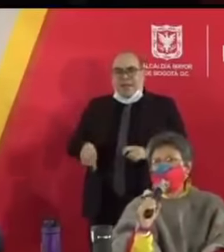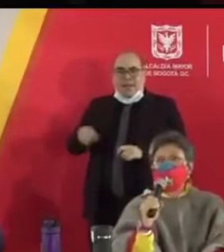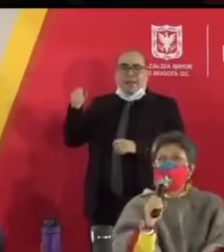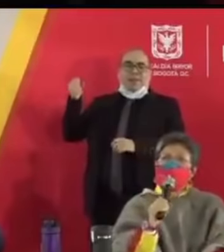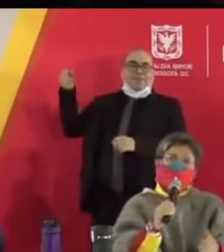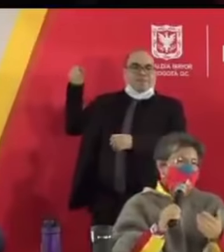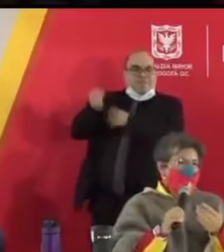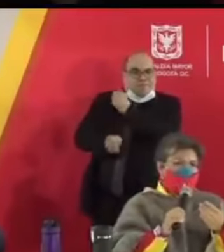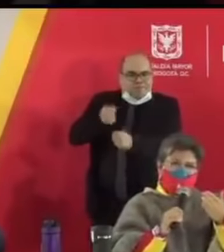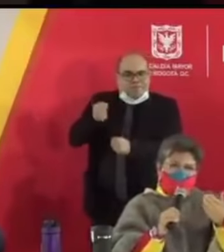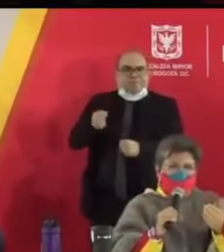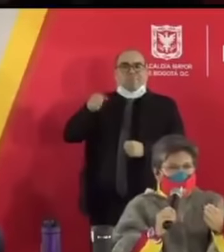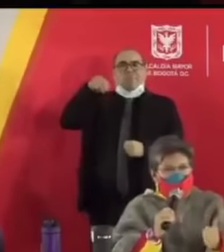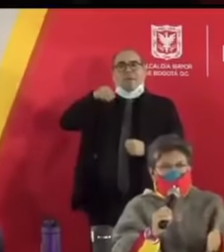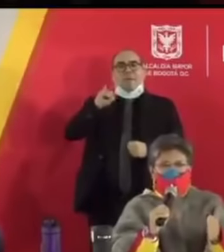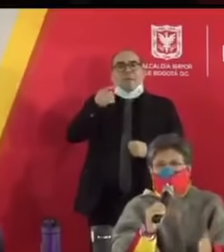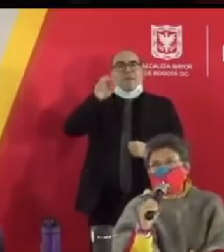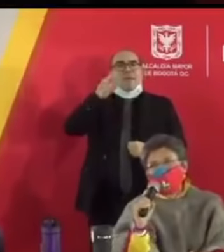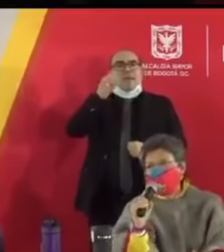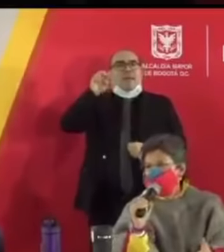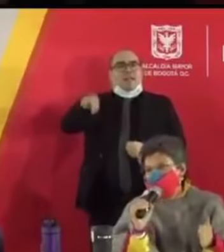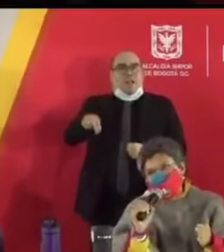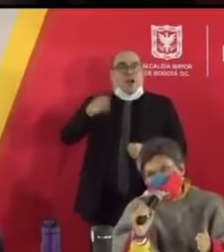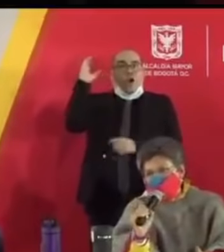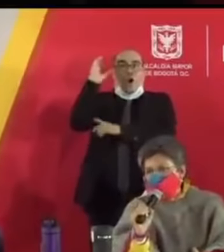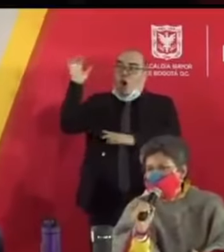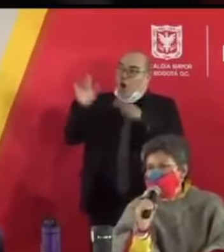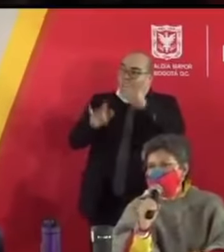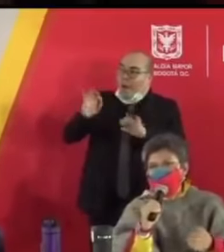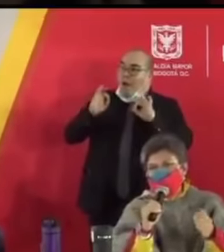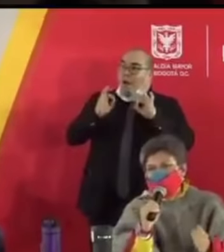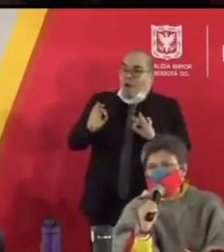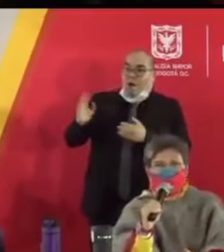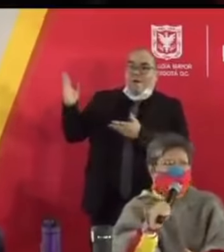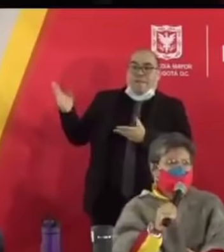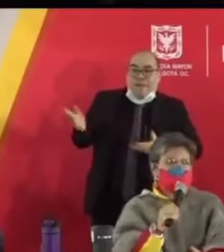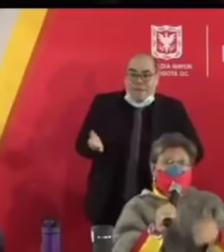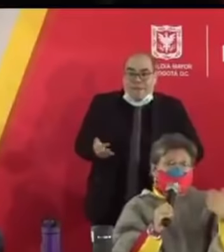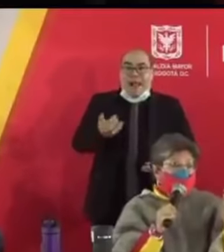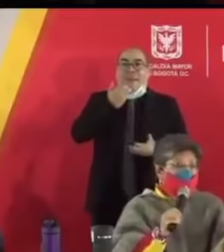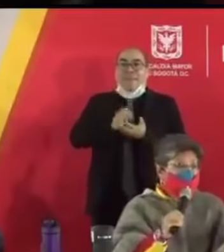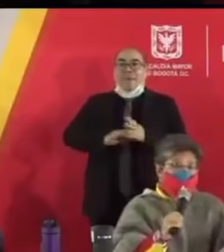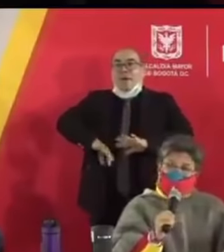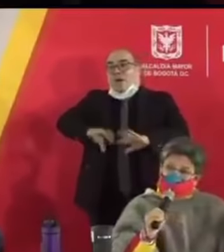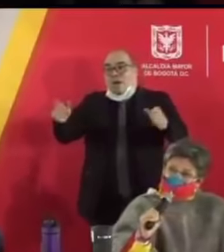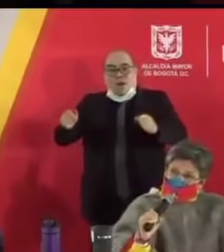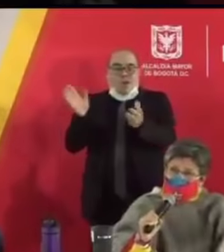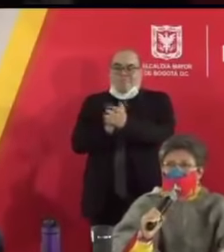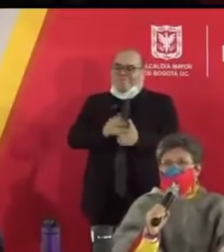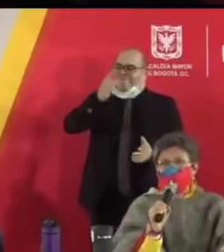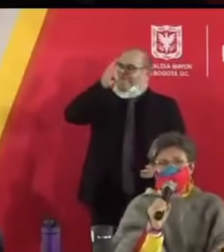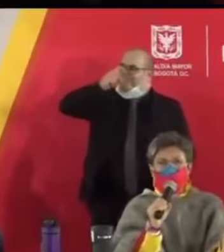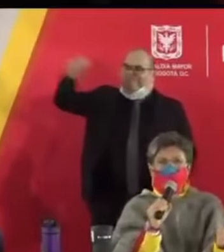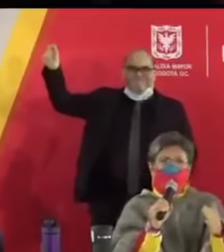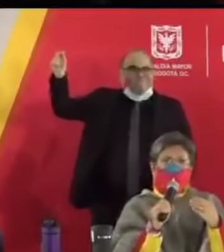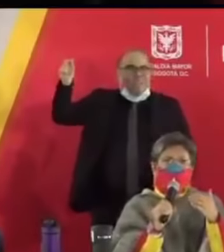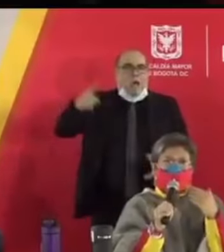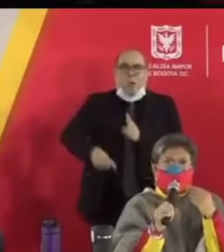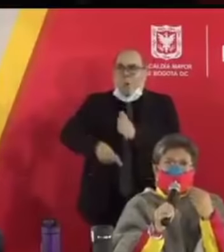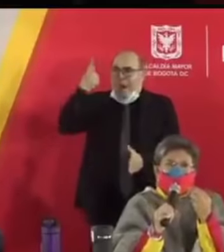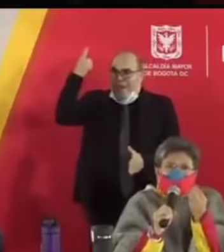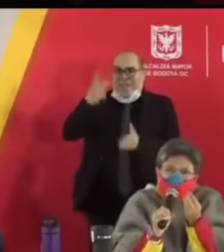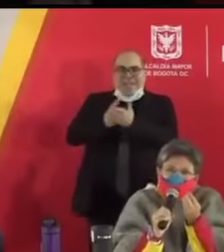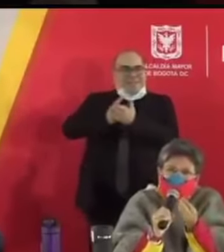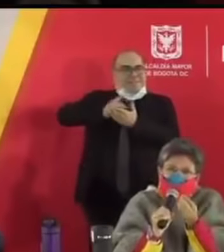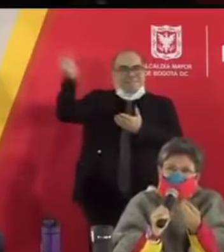Colombia. Aquí al que venga a ganarse la vida decentemente, pues bienvenido, pero al que venga a delinquir deberíamos deportarlo sin contemplación.